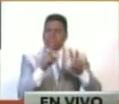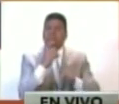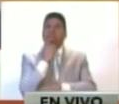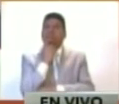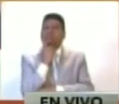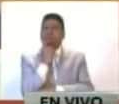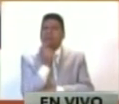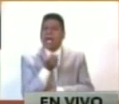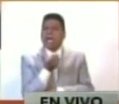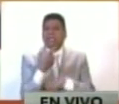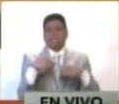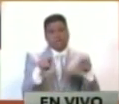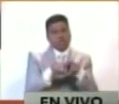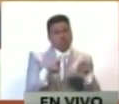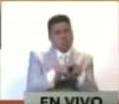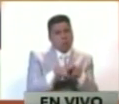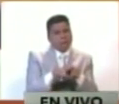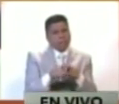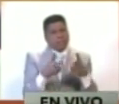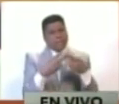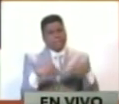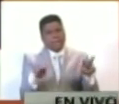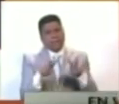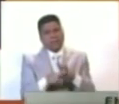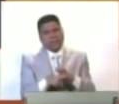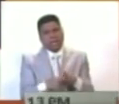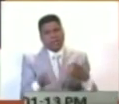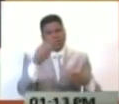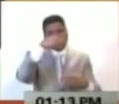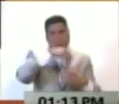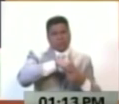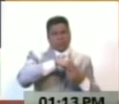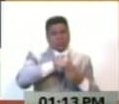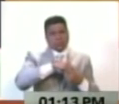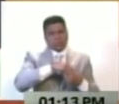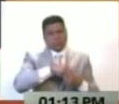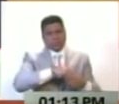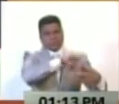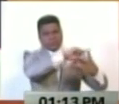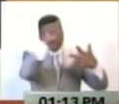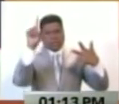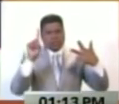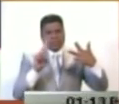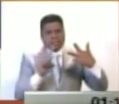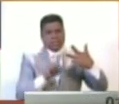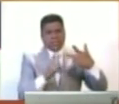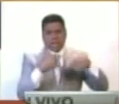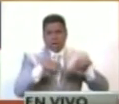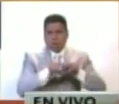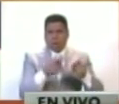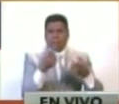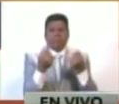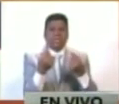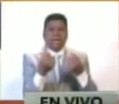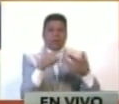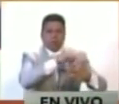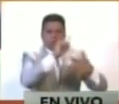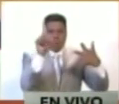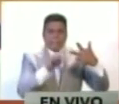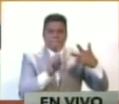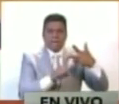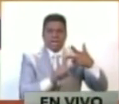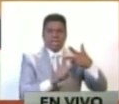es igual al Producto Interno Bruto del tercer país del movimiento de los países no alineados.